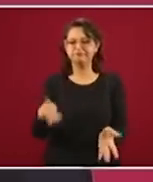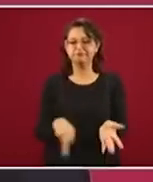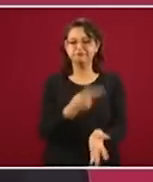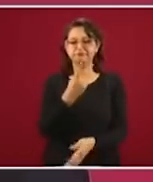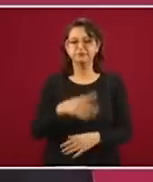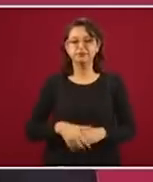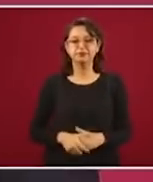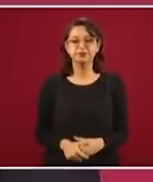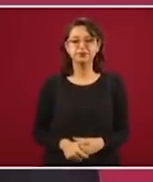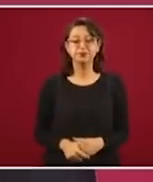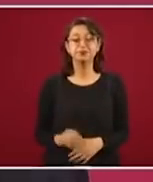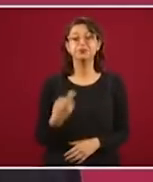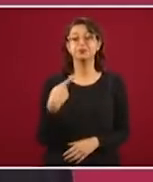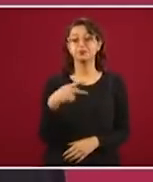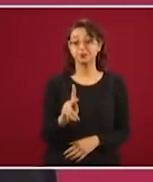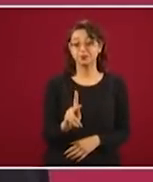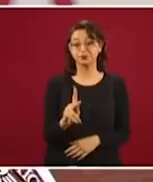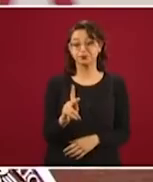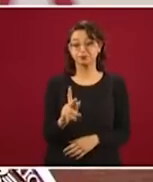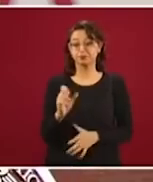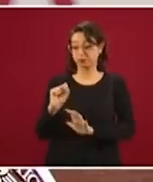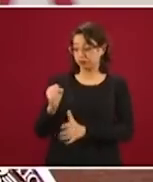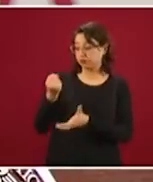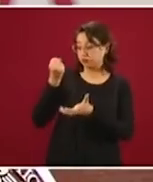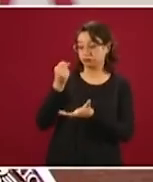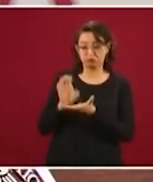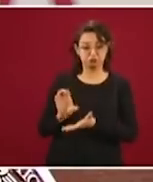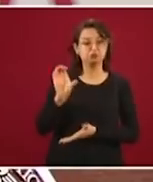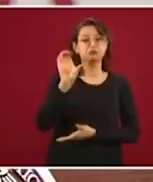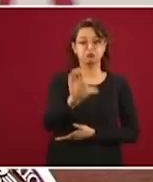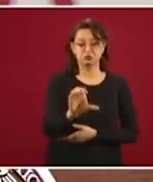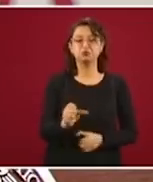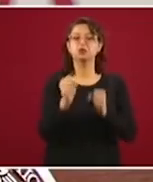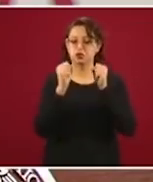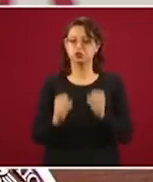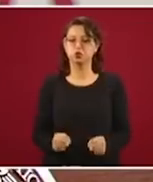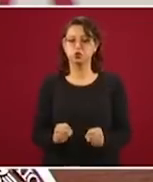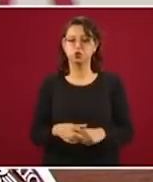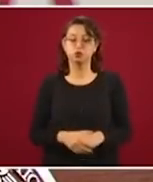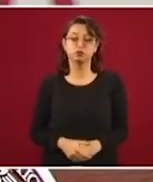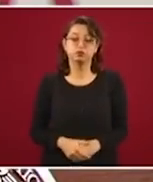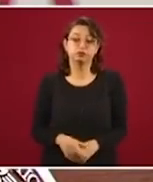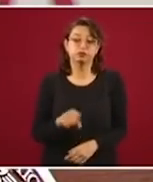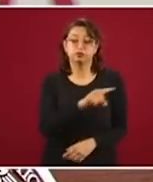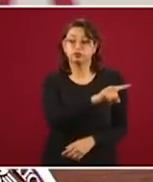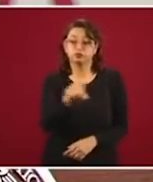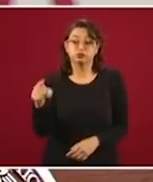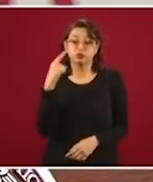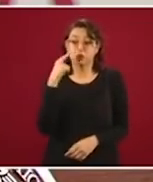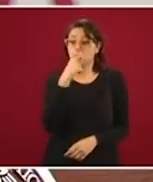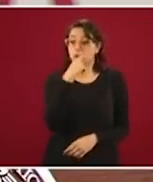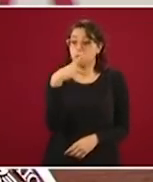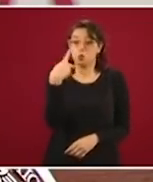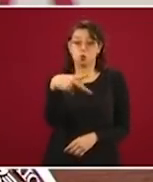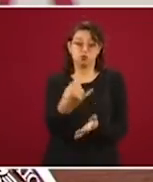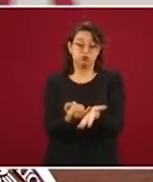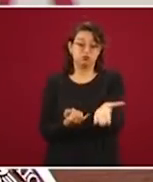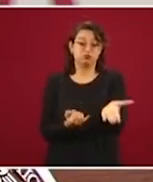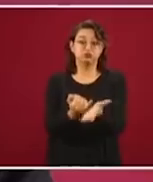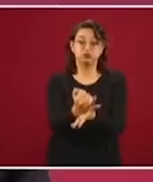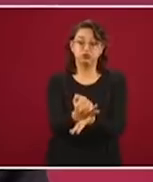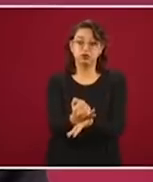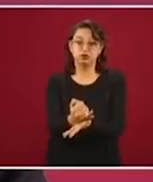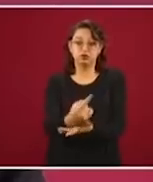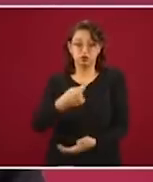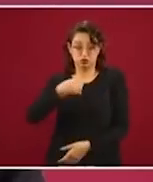Pero decirles que no les va a faltar los recursos. Son decisiones que tomaron los gobernadores y no